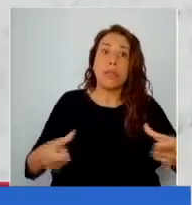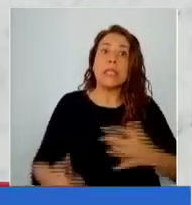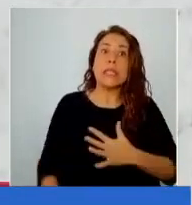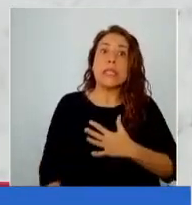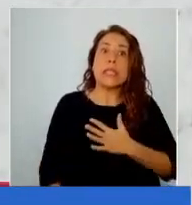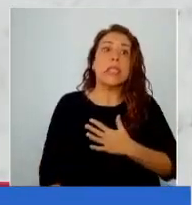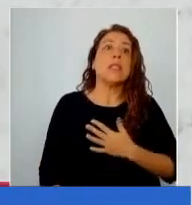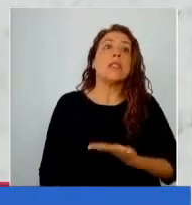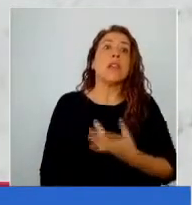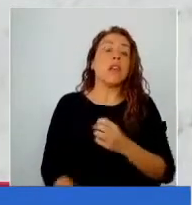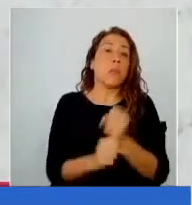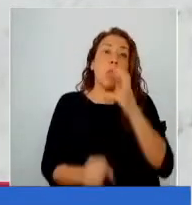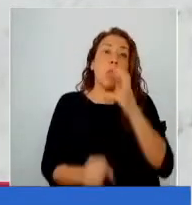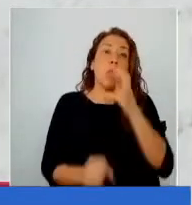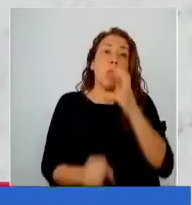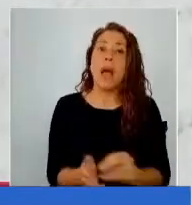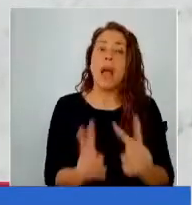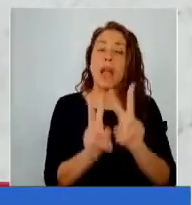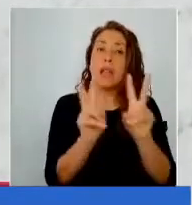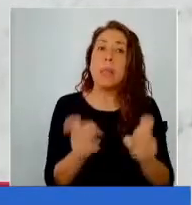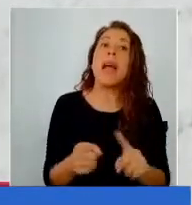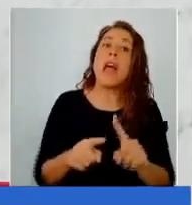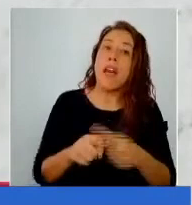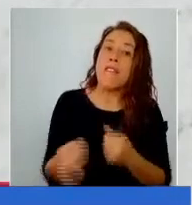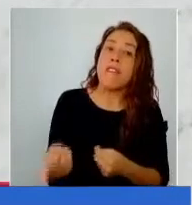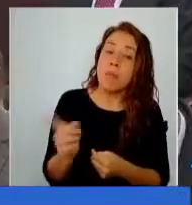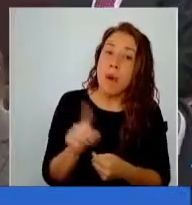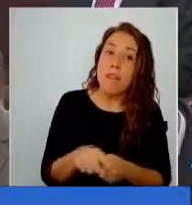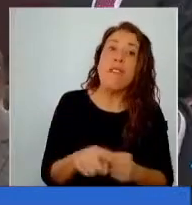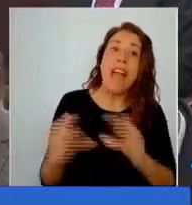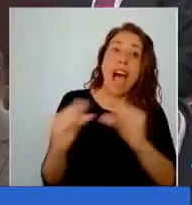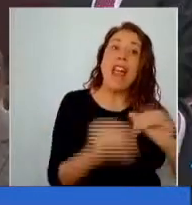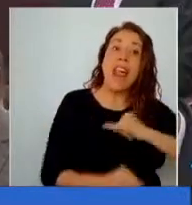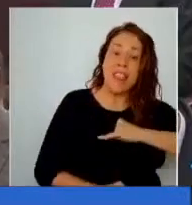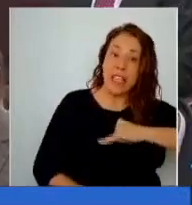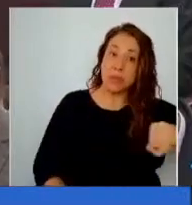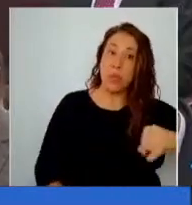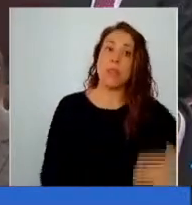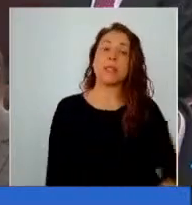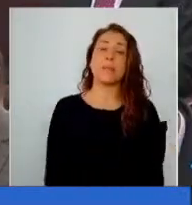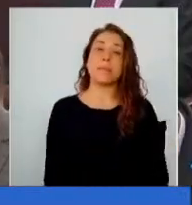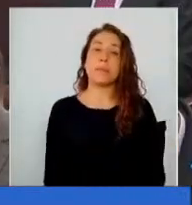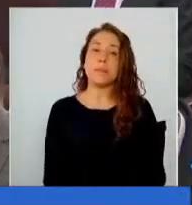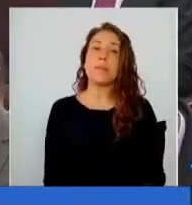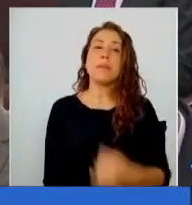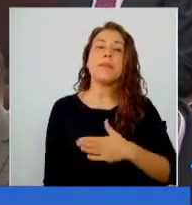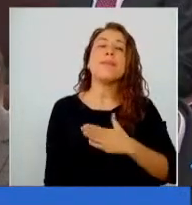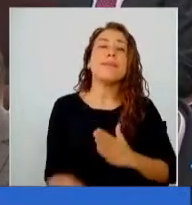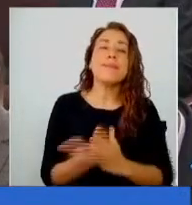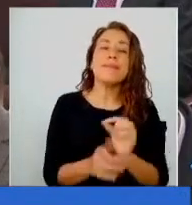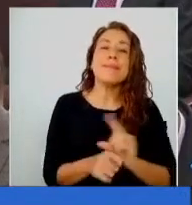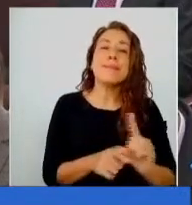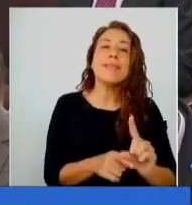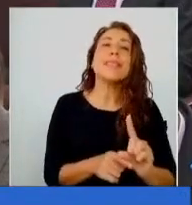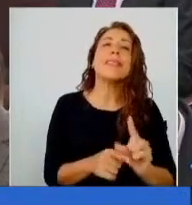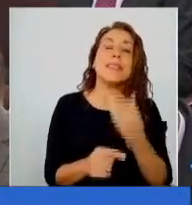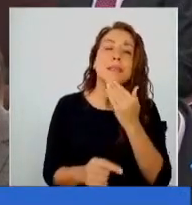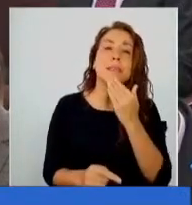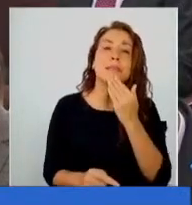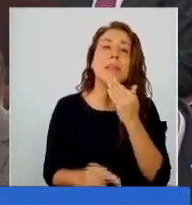tema sobre que volveremos un poco más adelante quiero iniciar adicionalmente este análisis